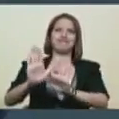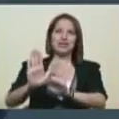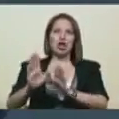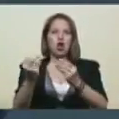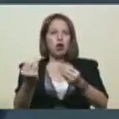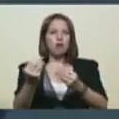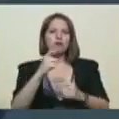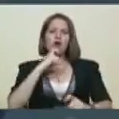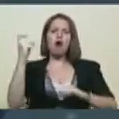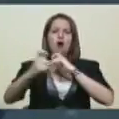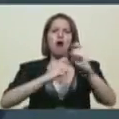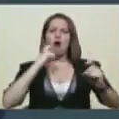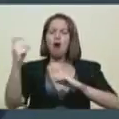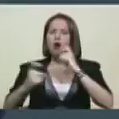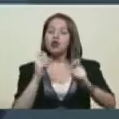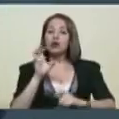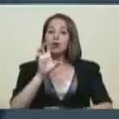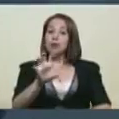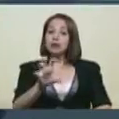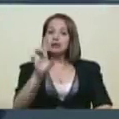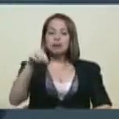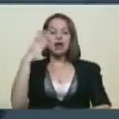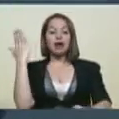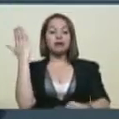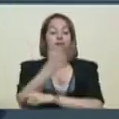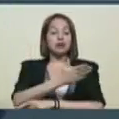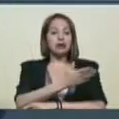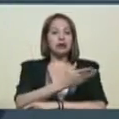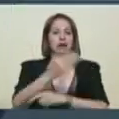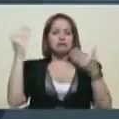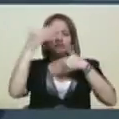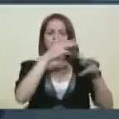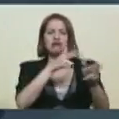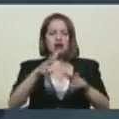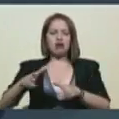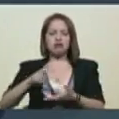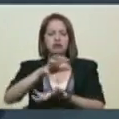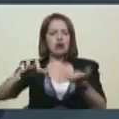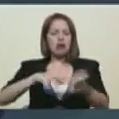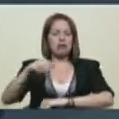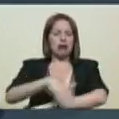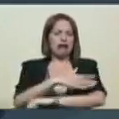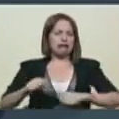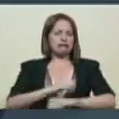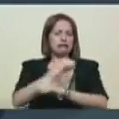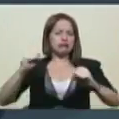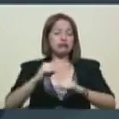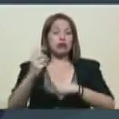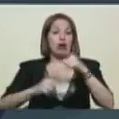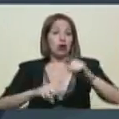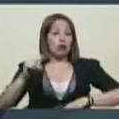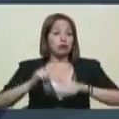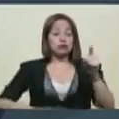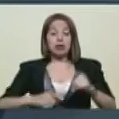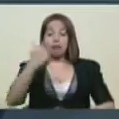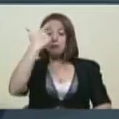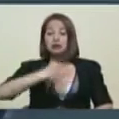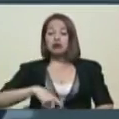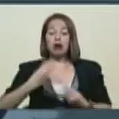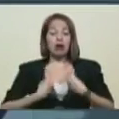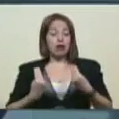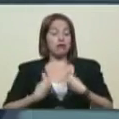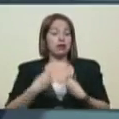sectores extremistas en el país, además de sancionar hechos terroristas que han afectado la vida de miles de venezolanos, como la de Jonathan